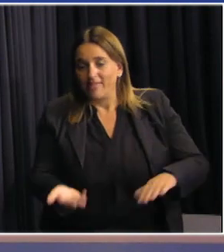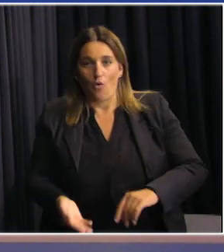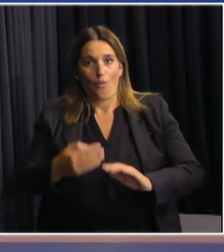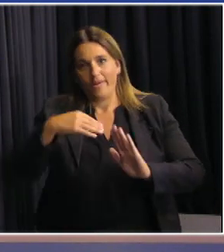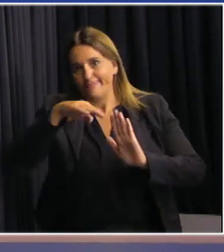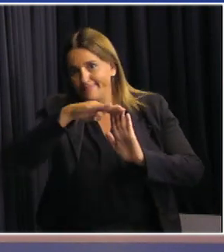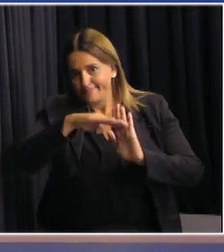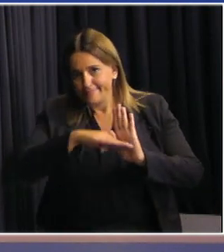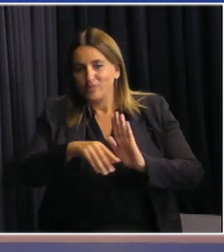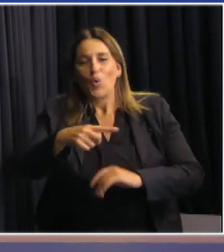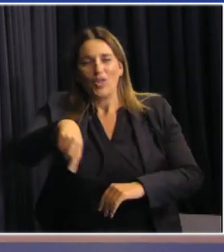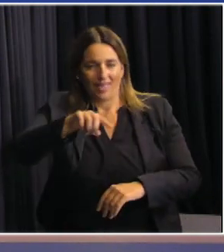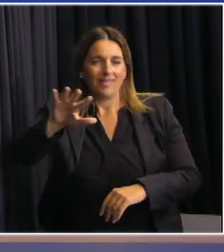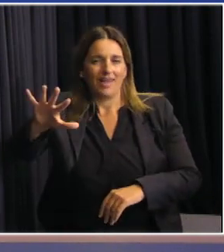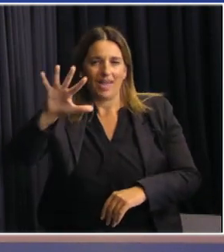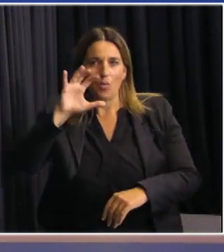Buenas noches para todos.